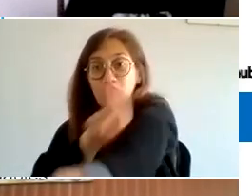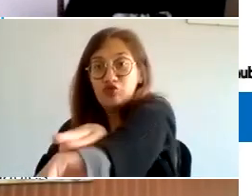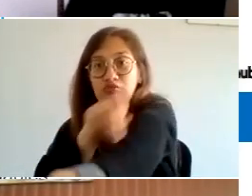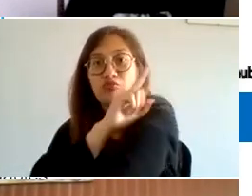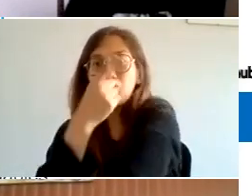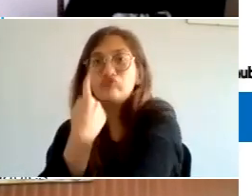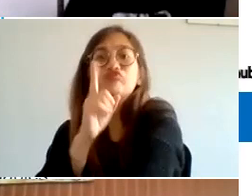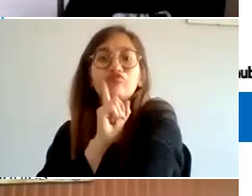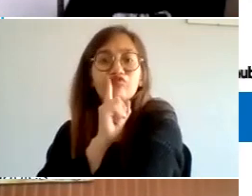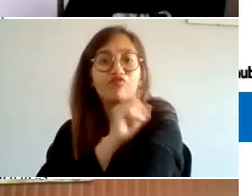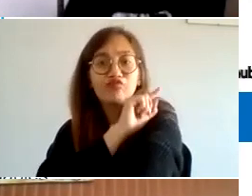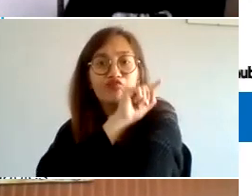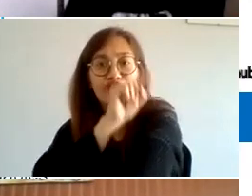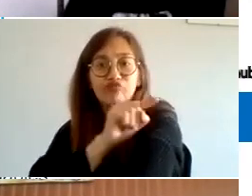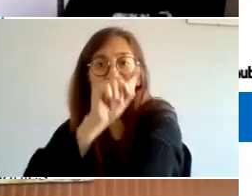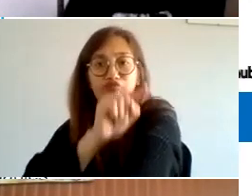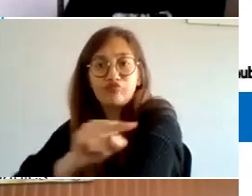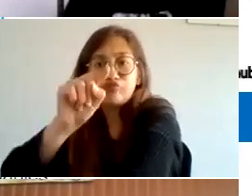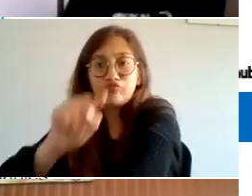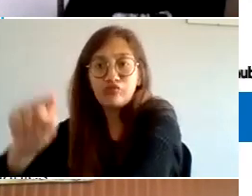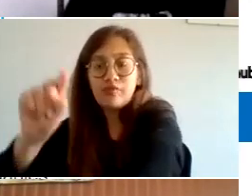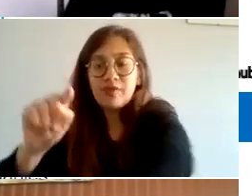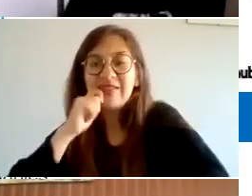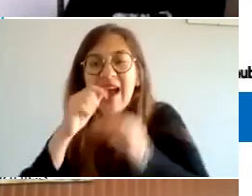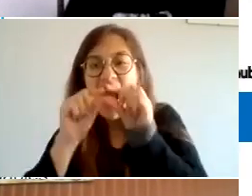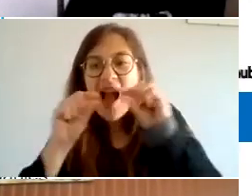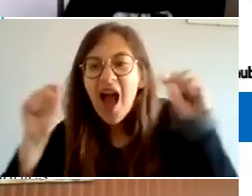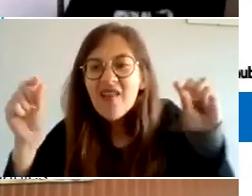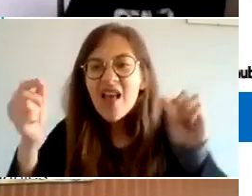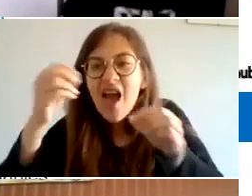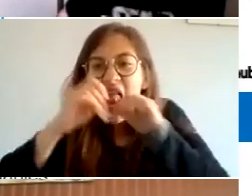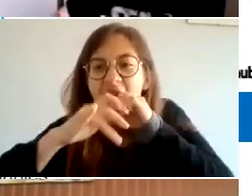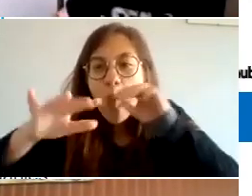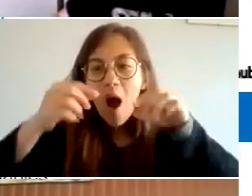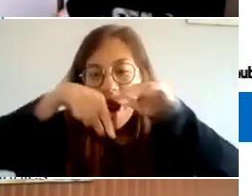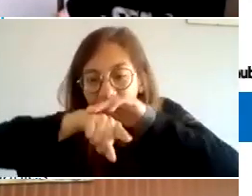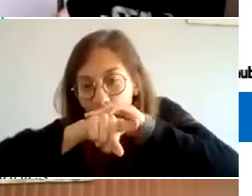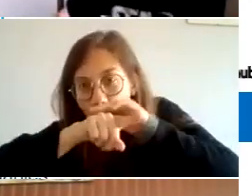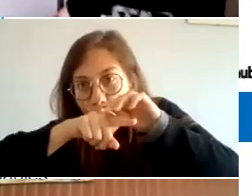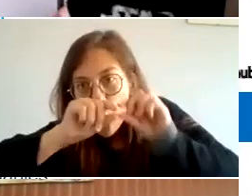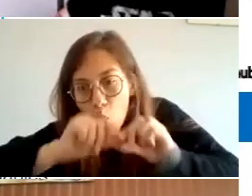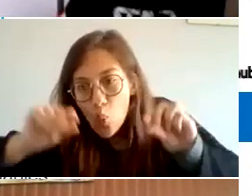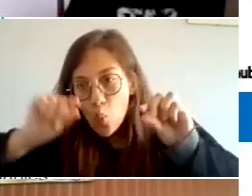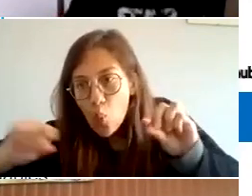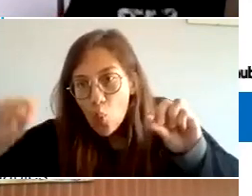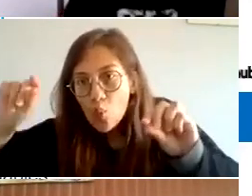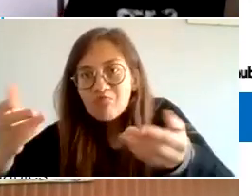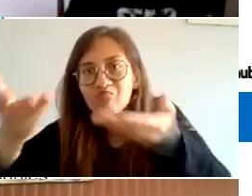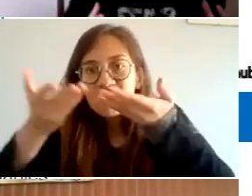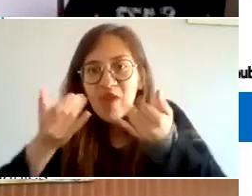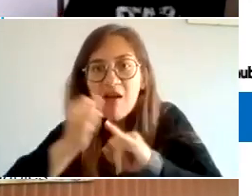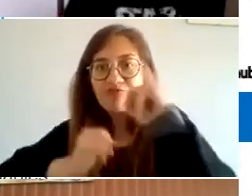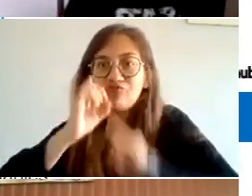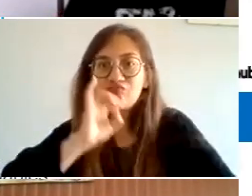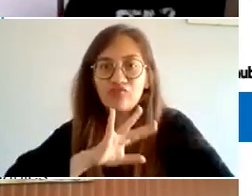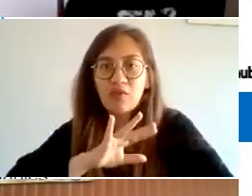cables submarinos que están rodeando a Chile y que le entregan internet